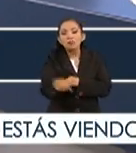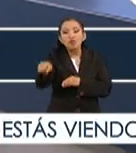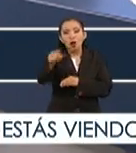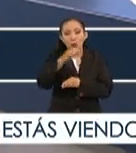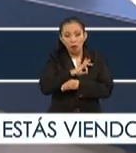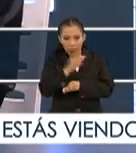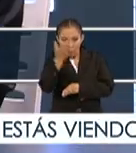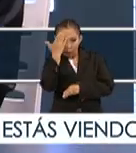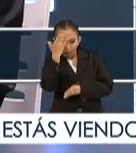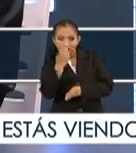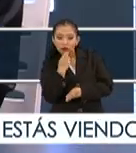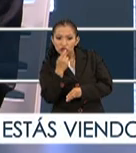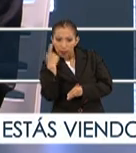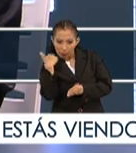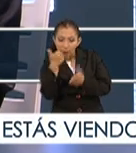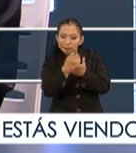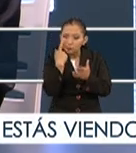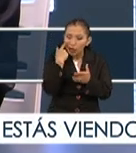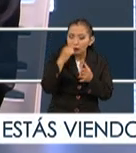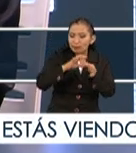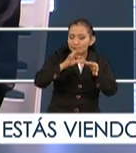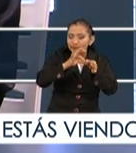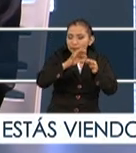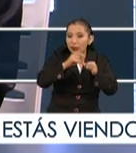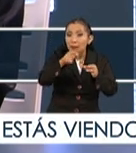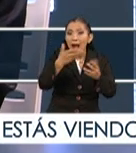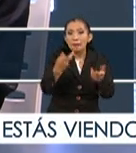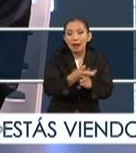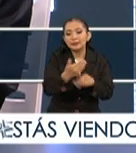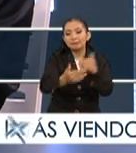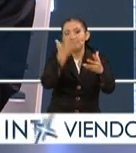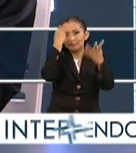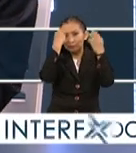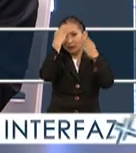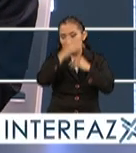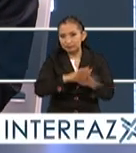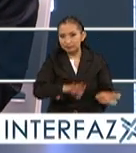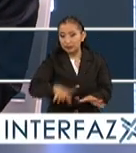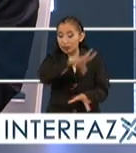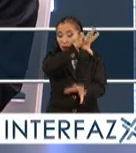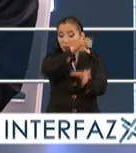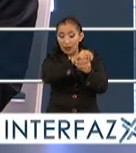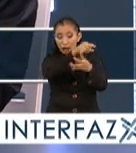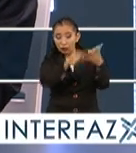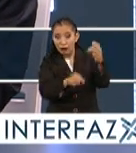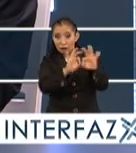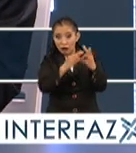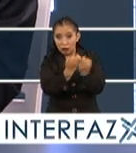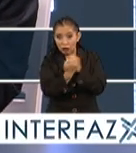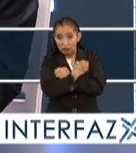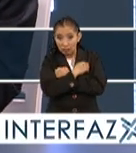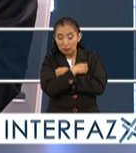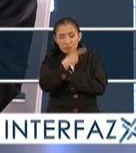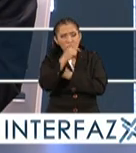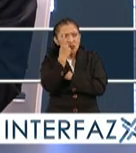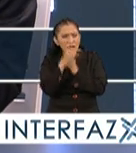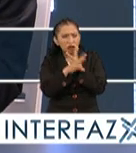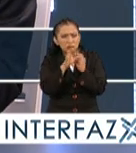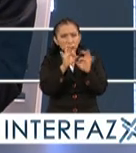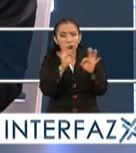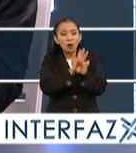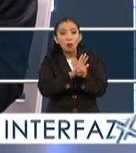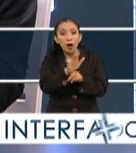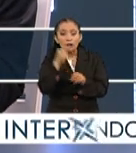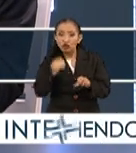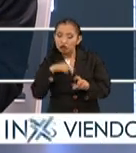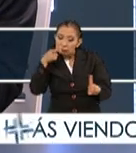tener la capacitación de los maestros para que esto pueda ocurrir. Entonces, esto es integral del modelo educativo, pero lo fundamental es que